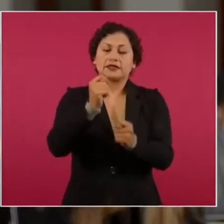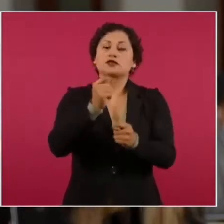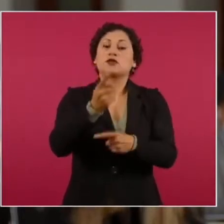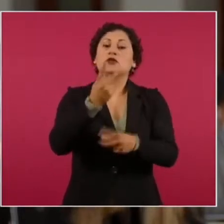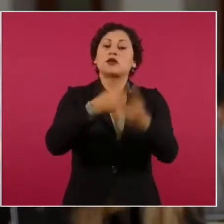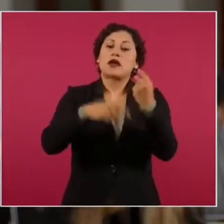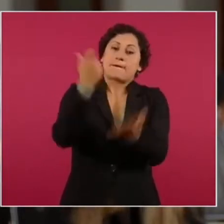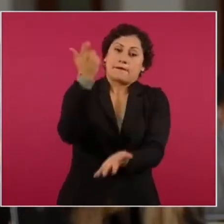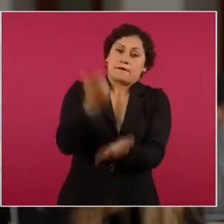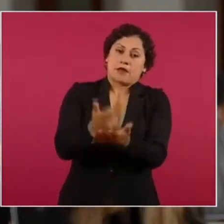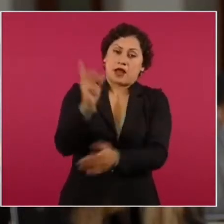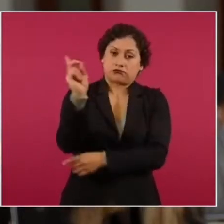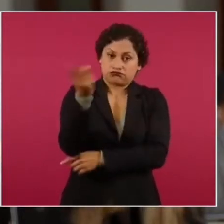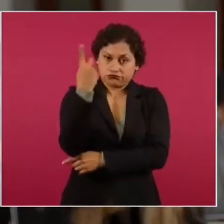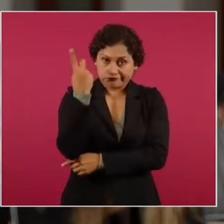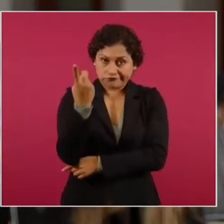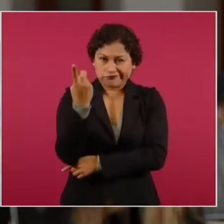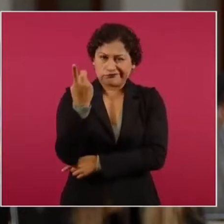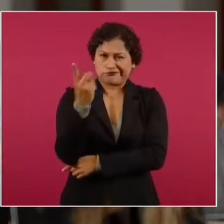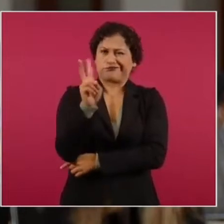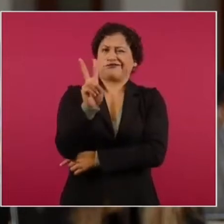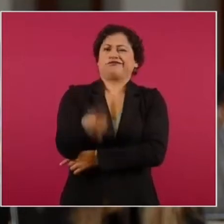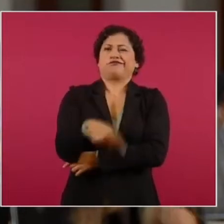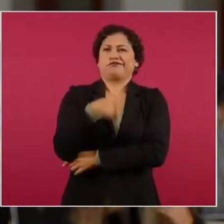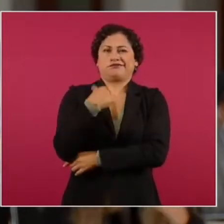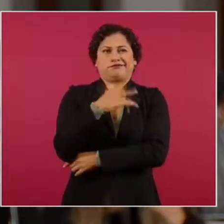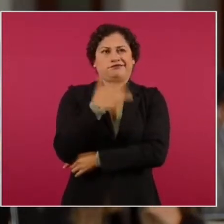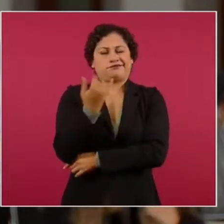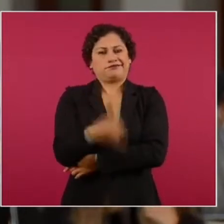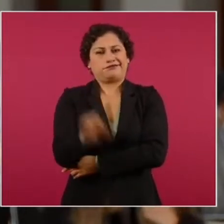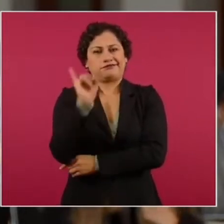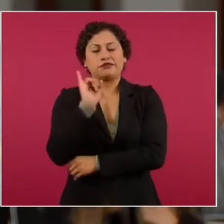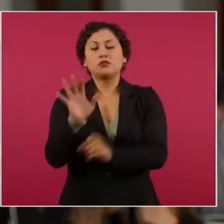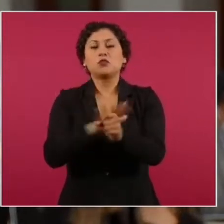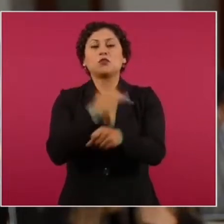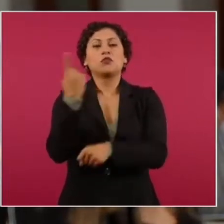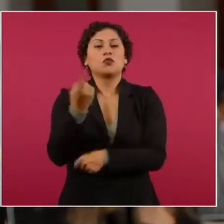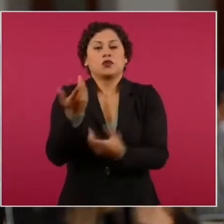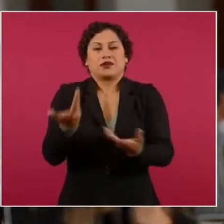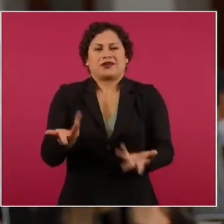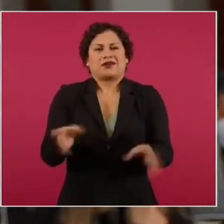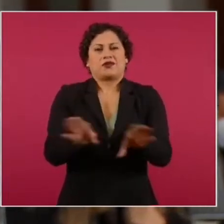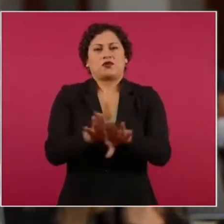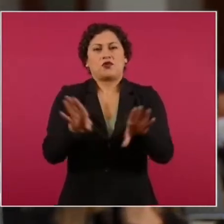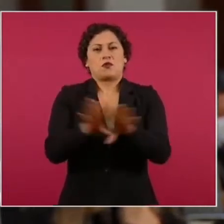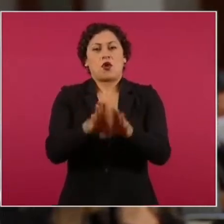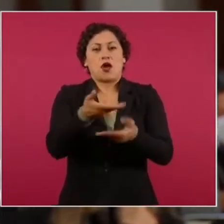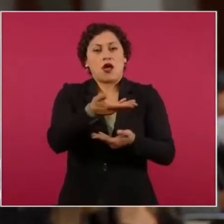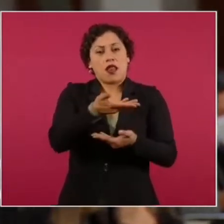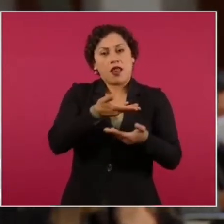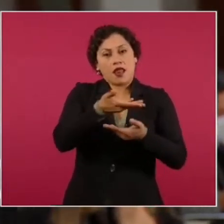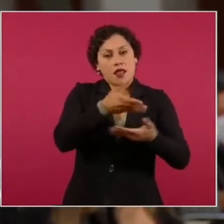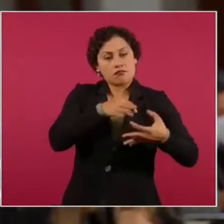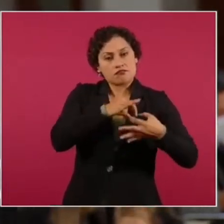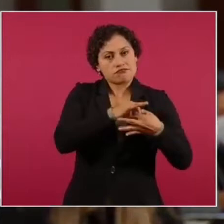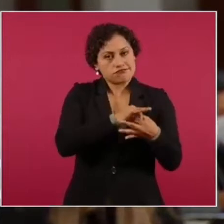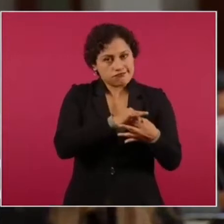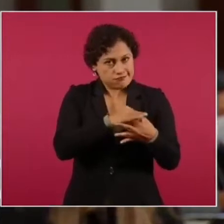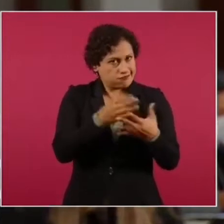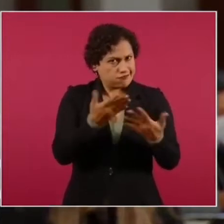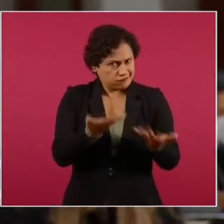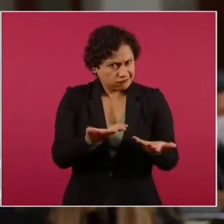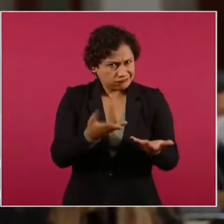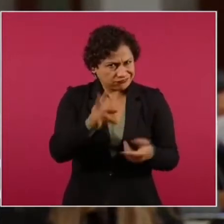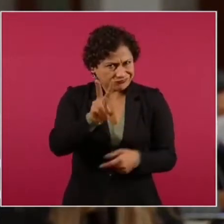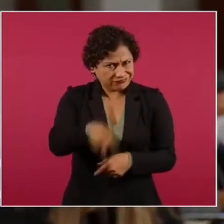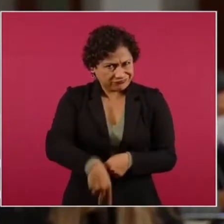deja de ser una medida un tanto absurda, puesto que estamos en la lógica de una integración comercial económica con el bloque del norte,